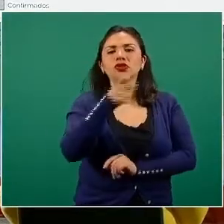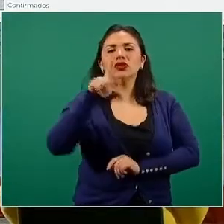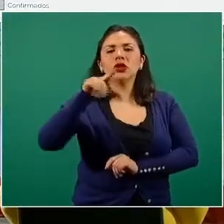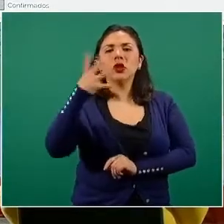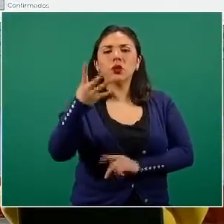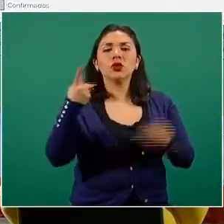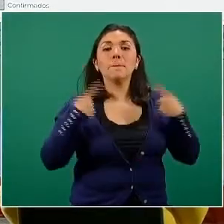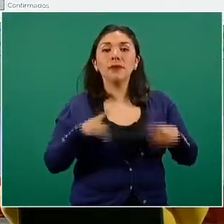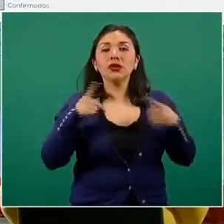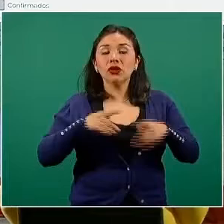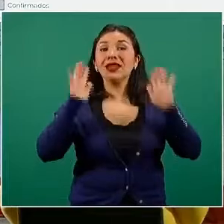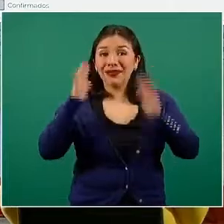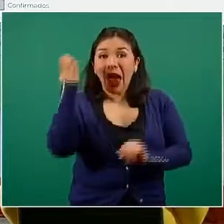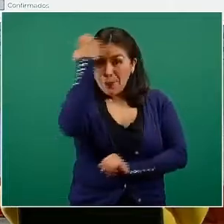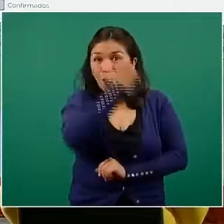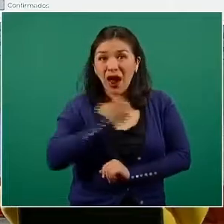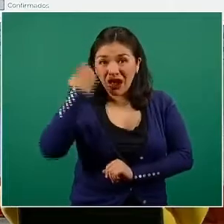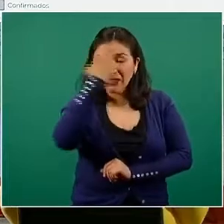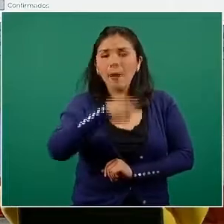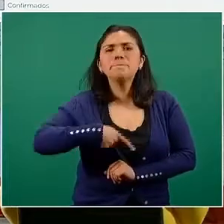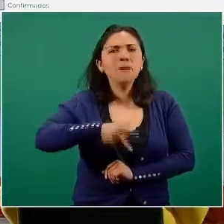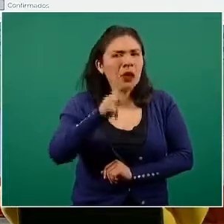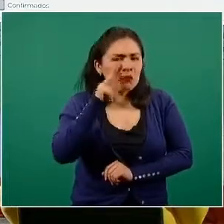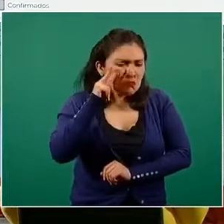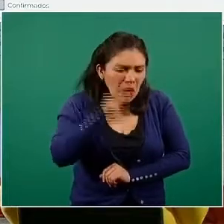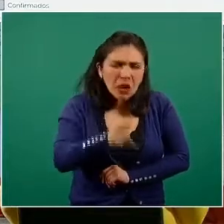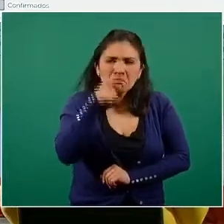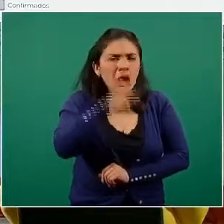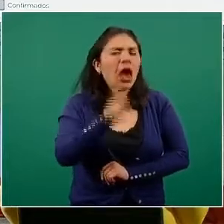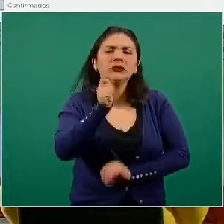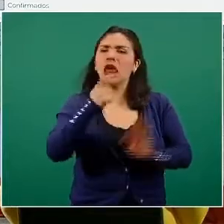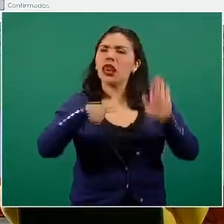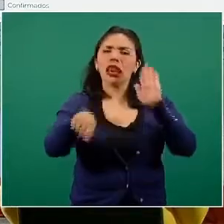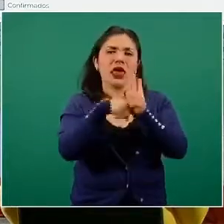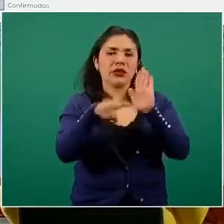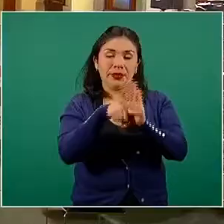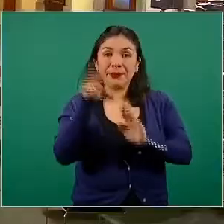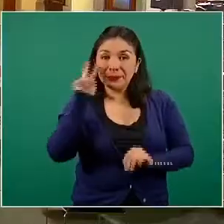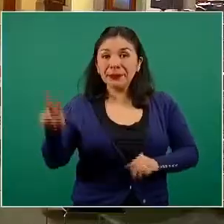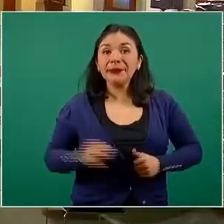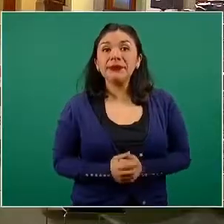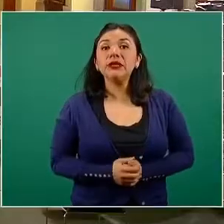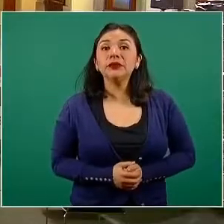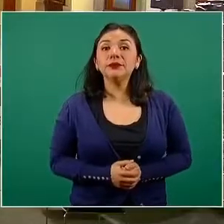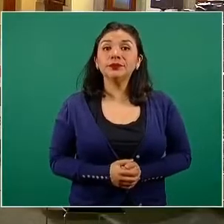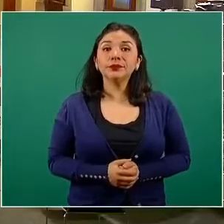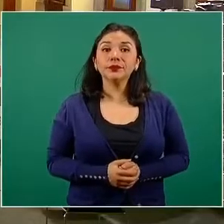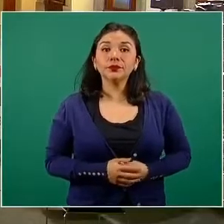2.305.274 personas que se les tomó muestra, pero resultaron negativos. La siguiente.